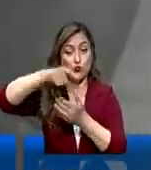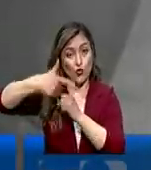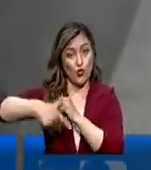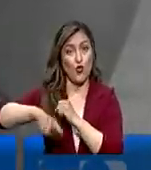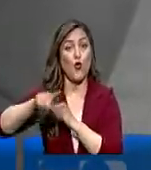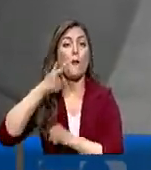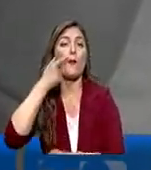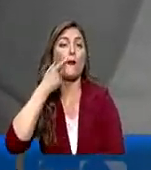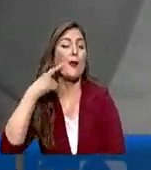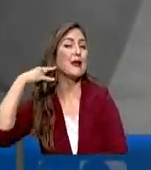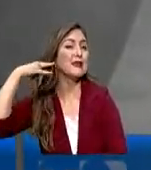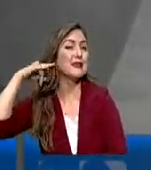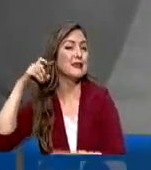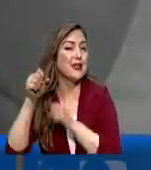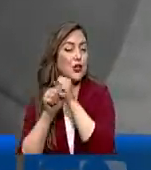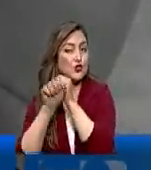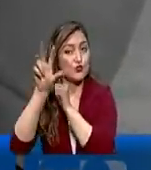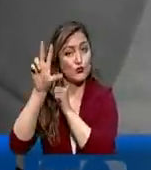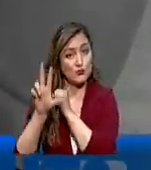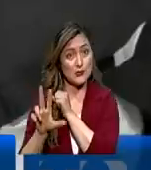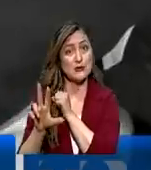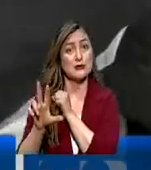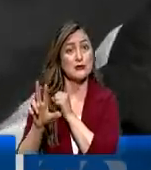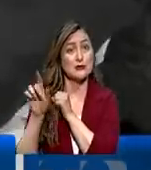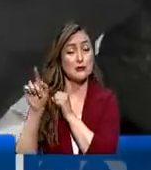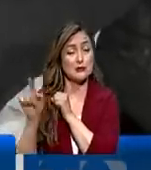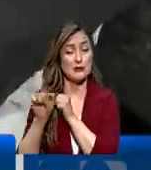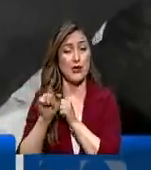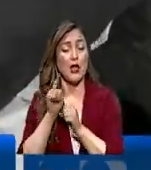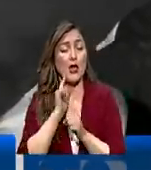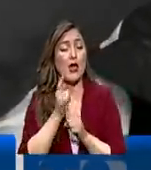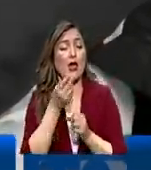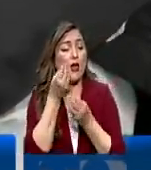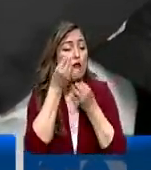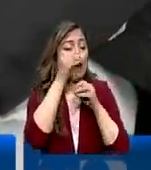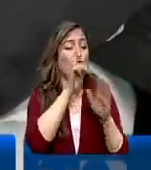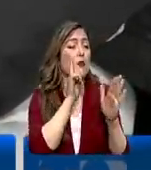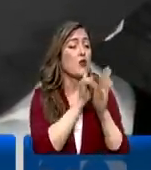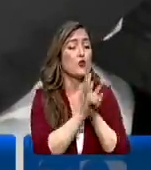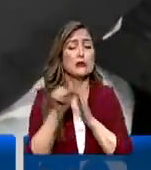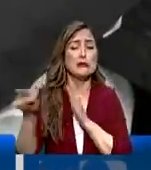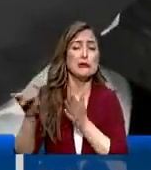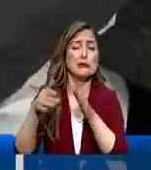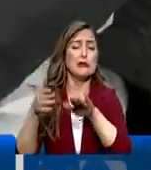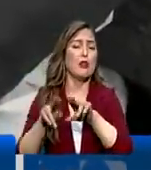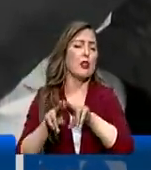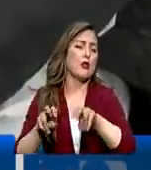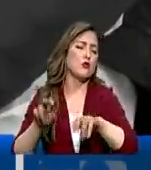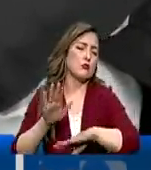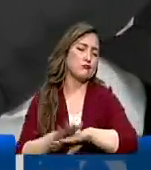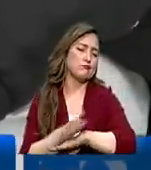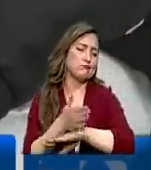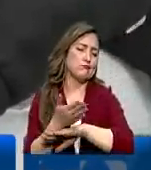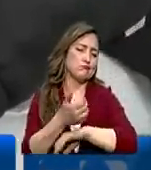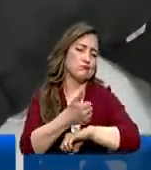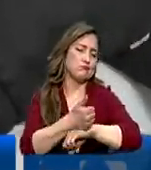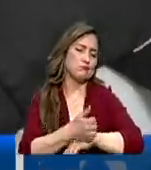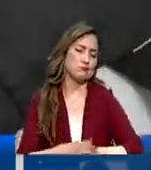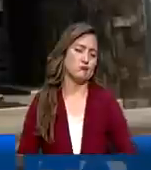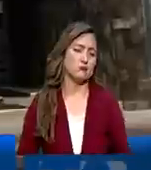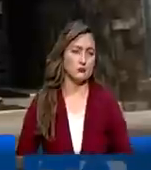padre de una niña de tan solo 3 años de edad reportó su deceso, aparentemente por causas naturales, a las